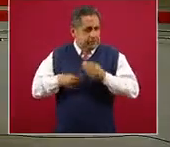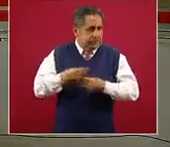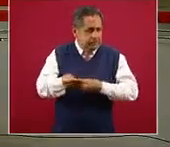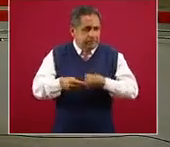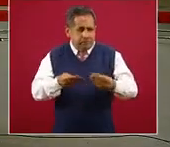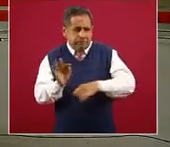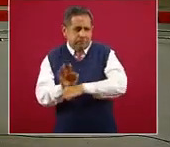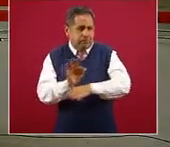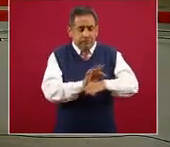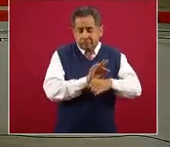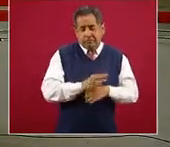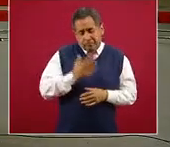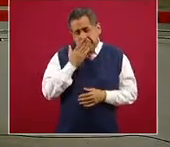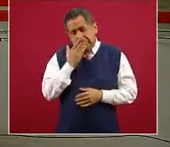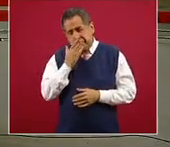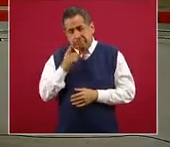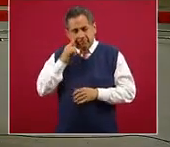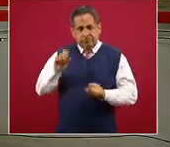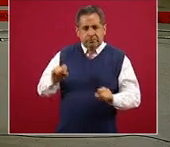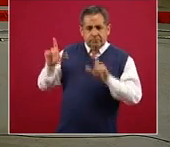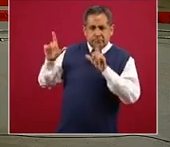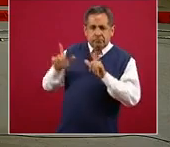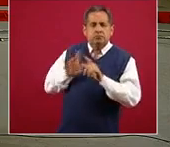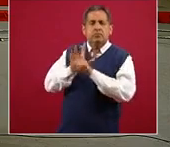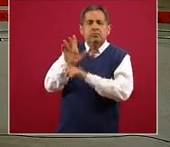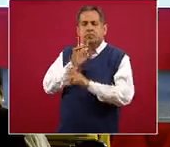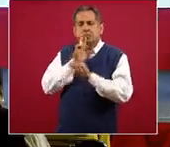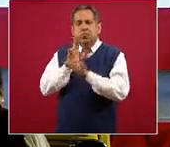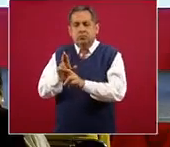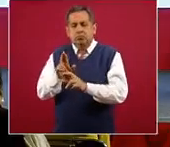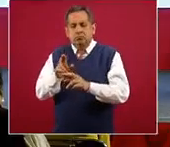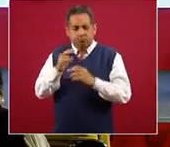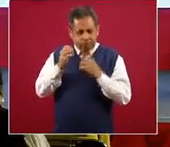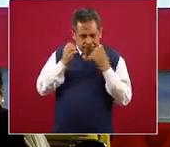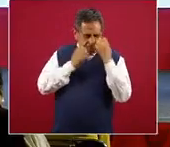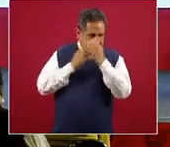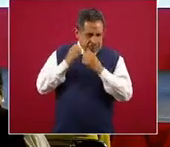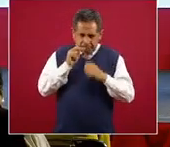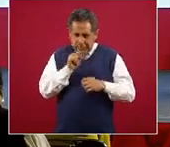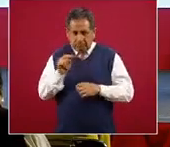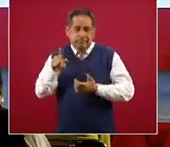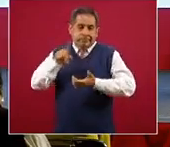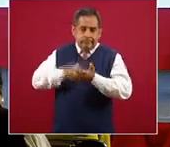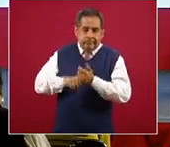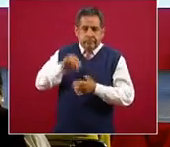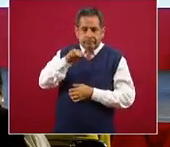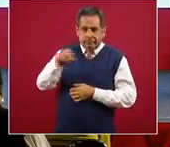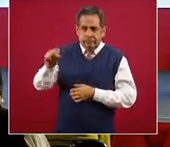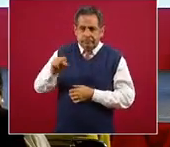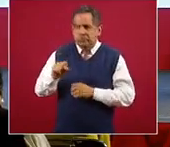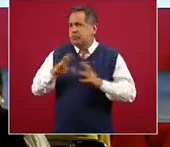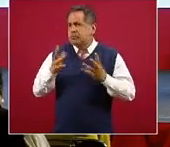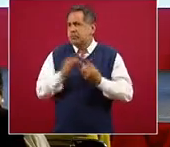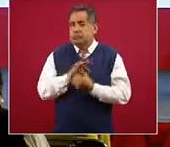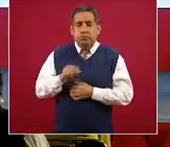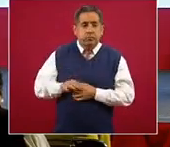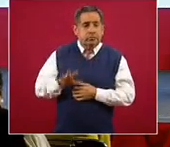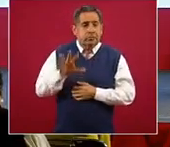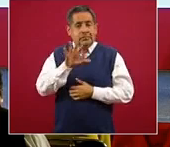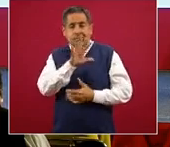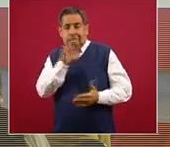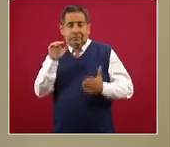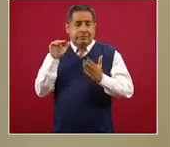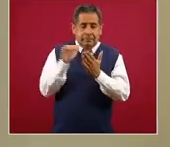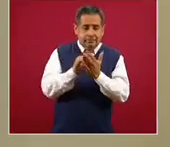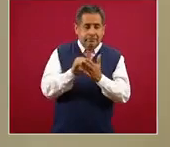frutos. Les voy a mostrar los resultados de esta evaluación de los casi 500,000 de trabajadores IMSS